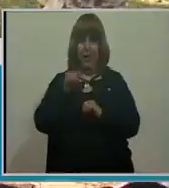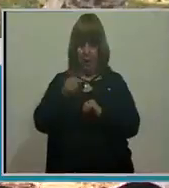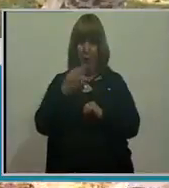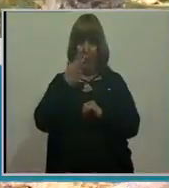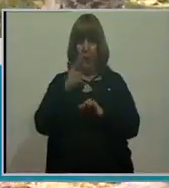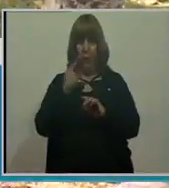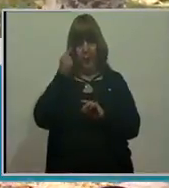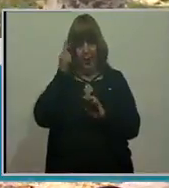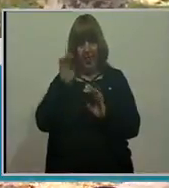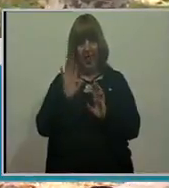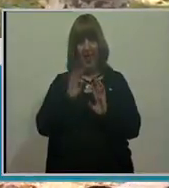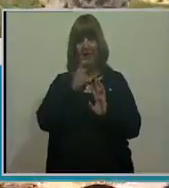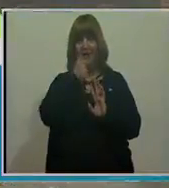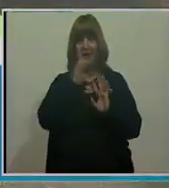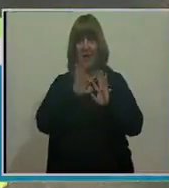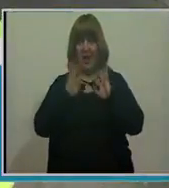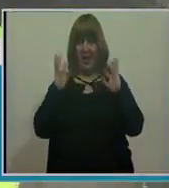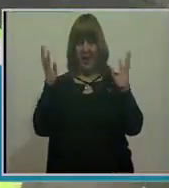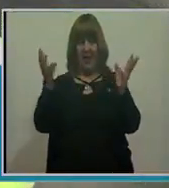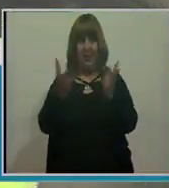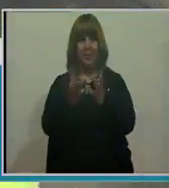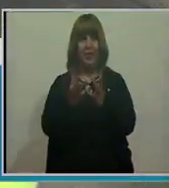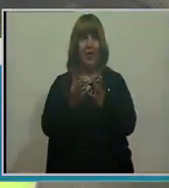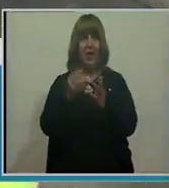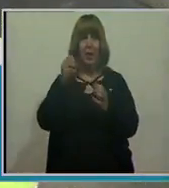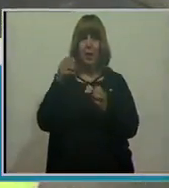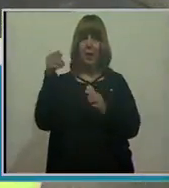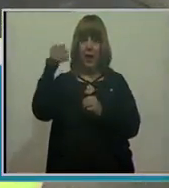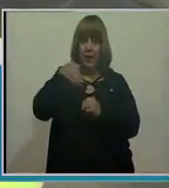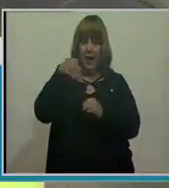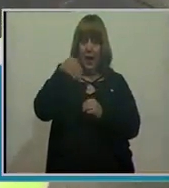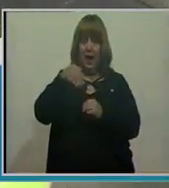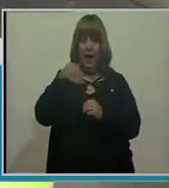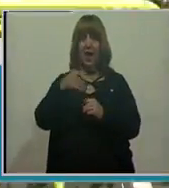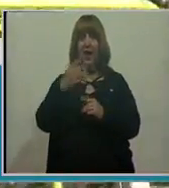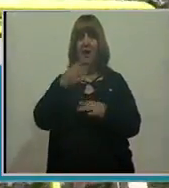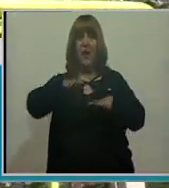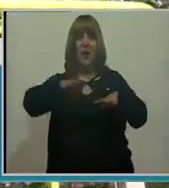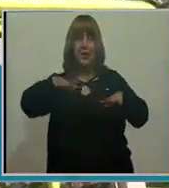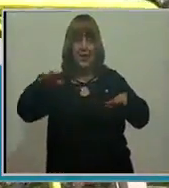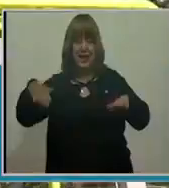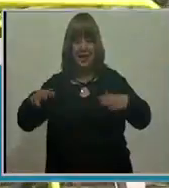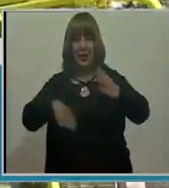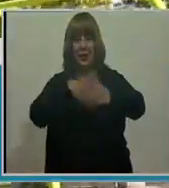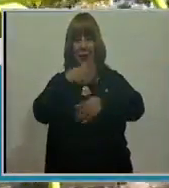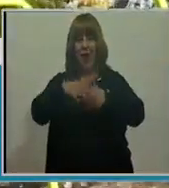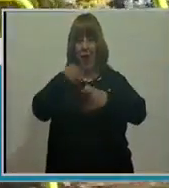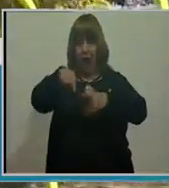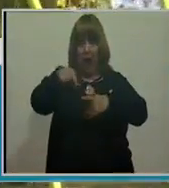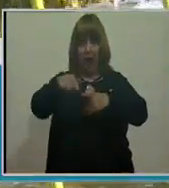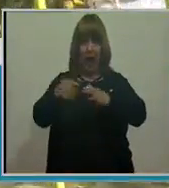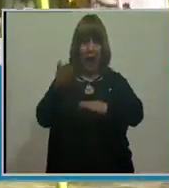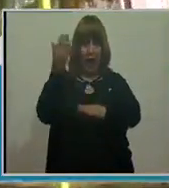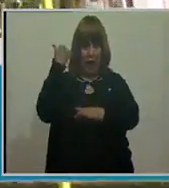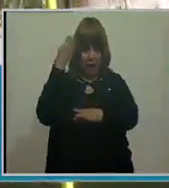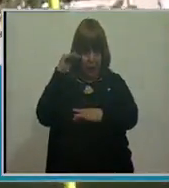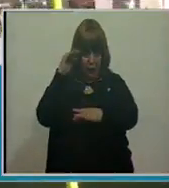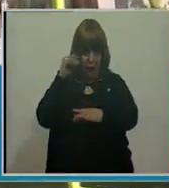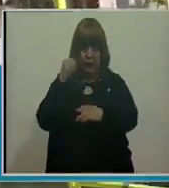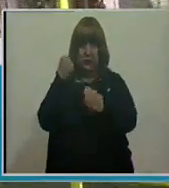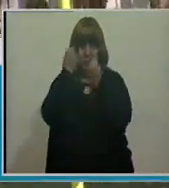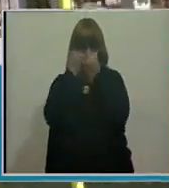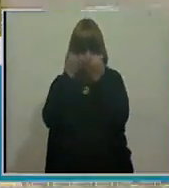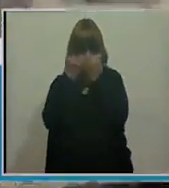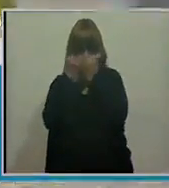porque acá vienen los chicos a trompearse, a fumarse,